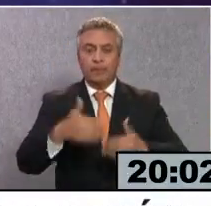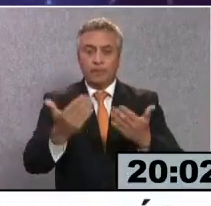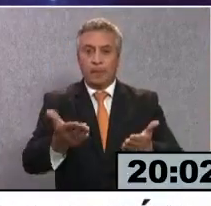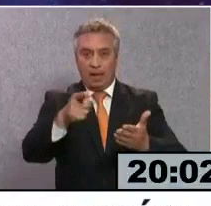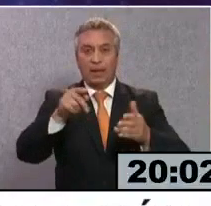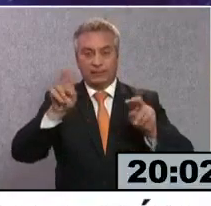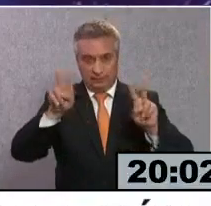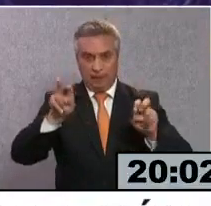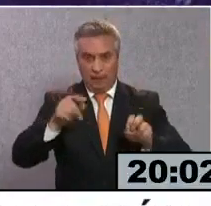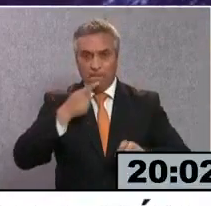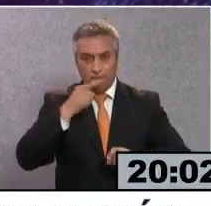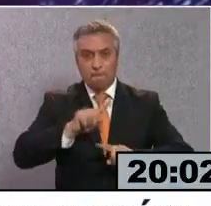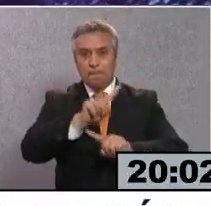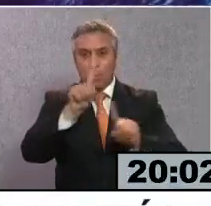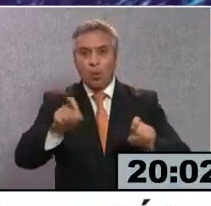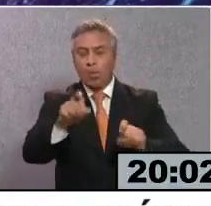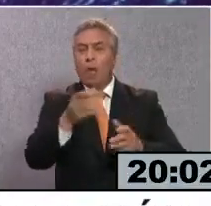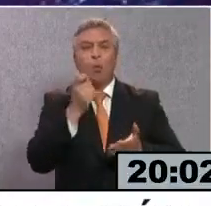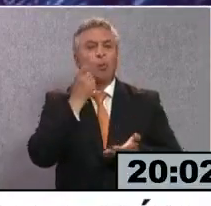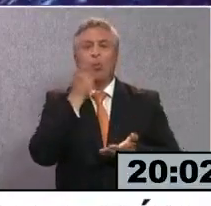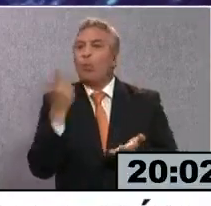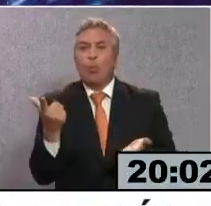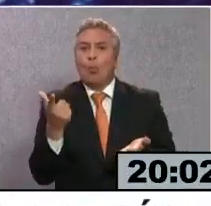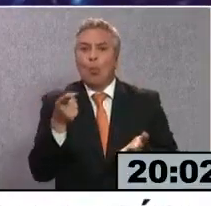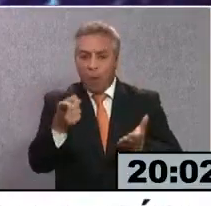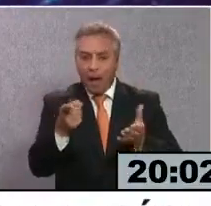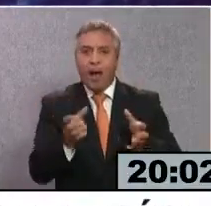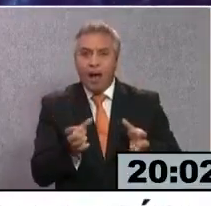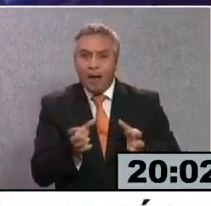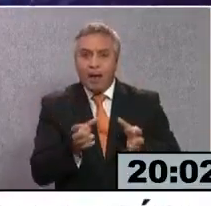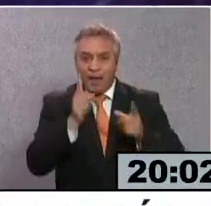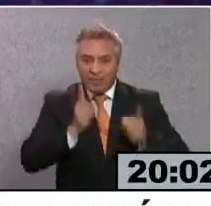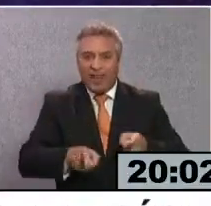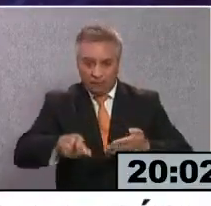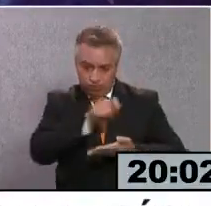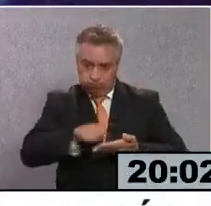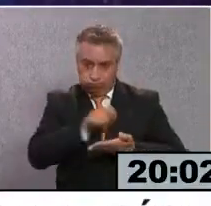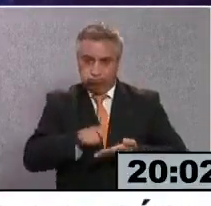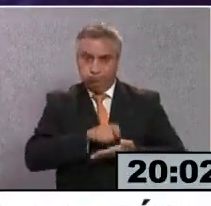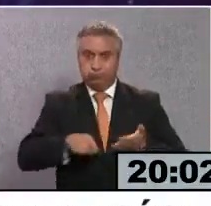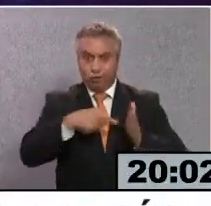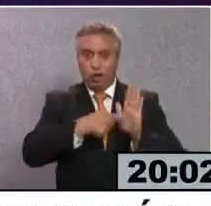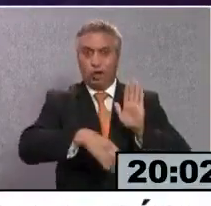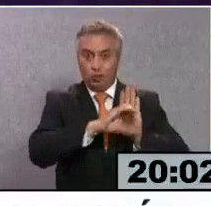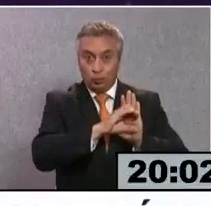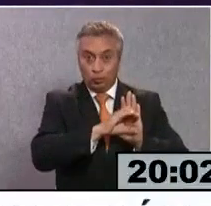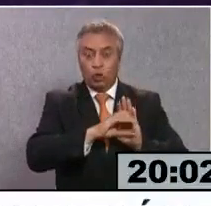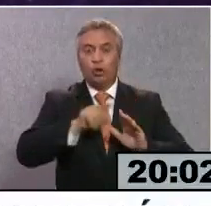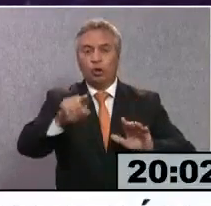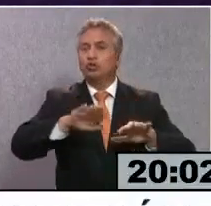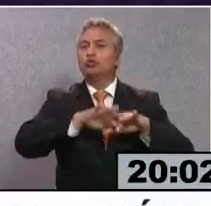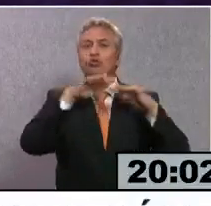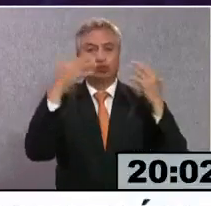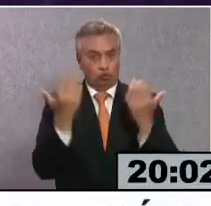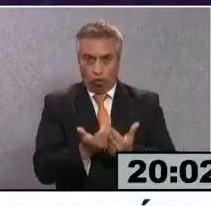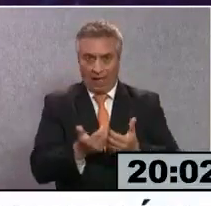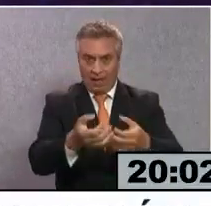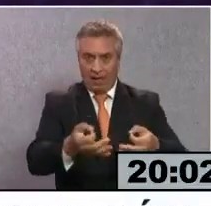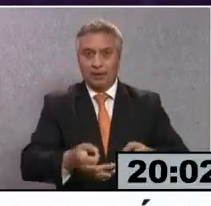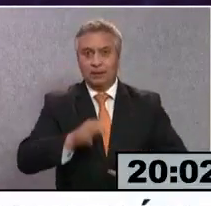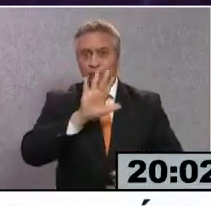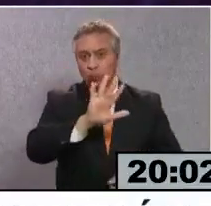Respecto de la pregunta, ¿qué tipo de órgano debiese redactar la nueva Constitución? Sobre un universo total de